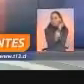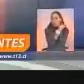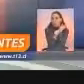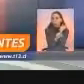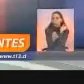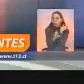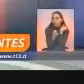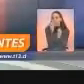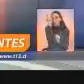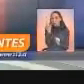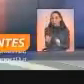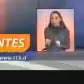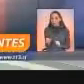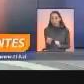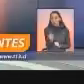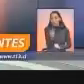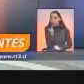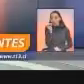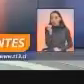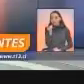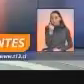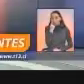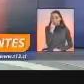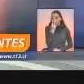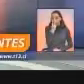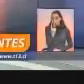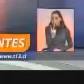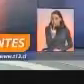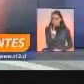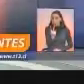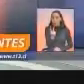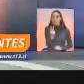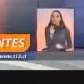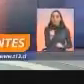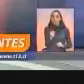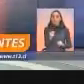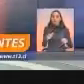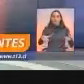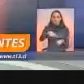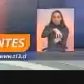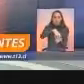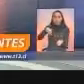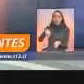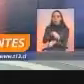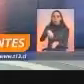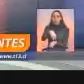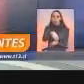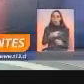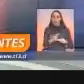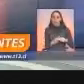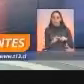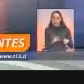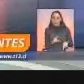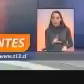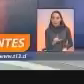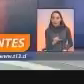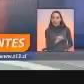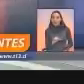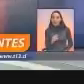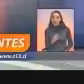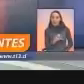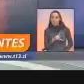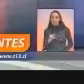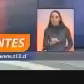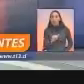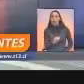celular que permite a las personas con discapacidad visual desplazarse por la ciudad con más facilidad. Lazarillo APP es su nombre y